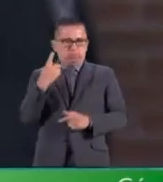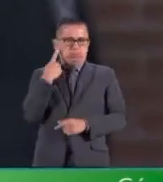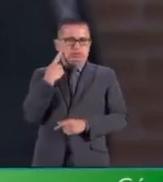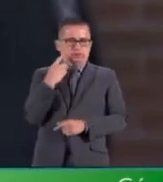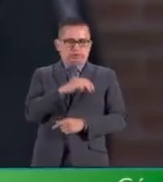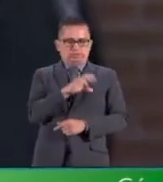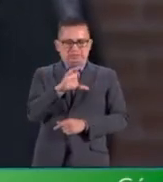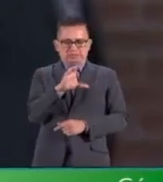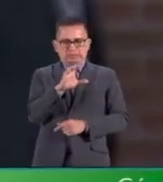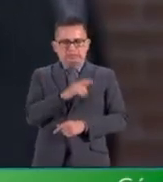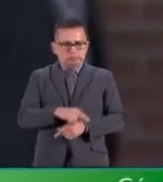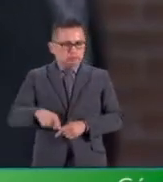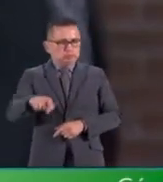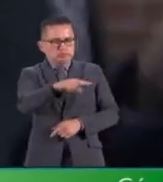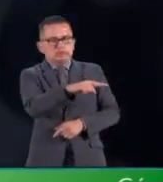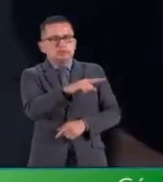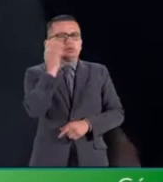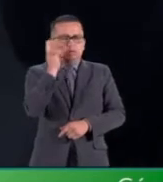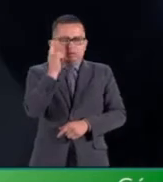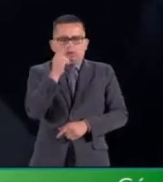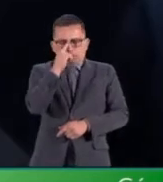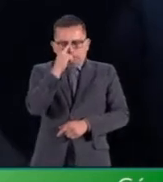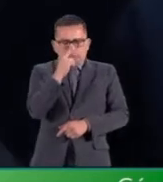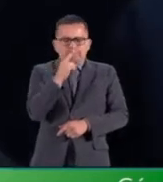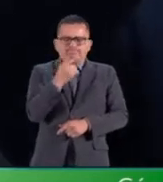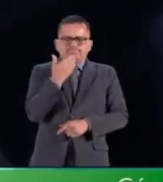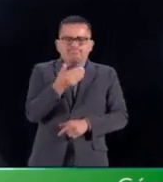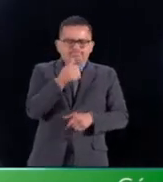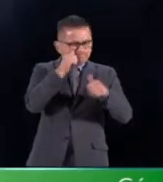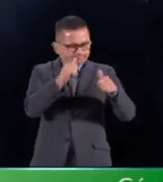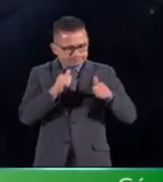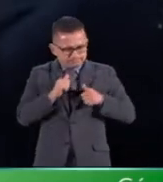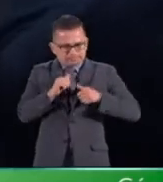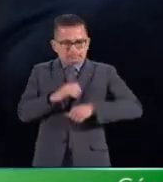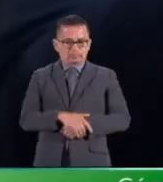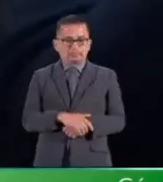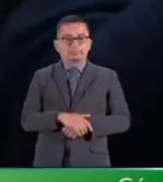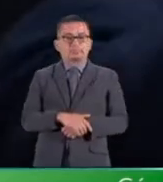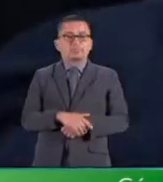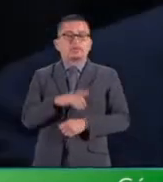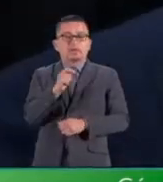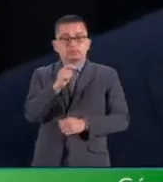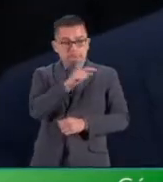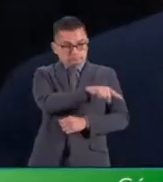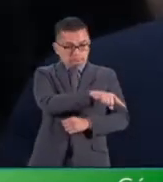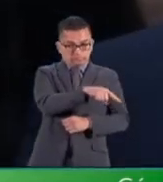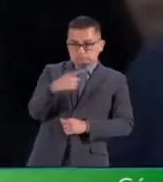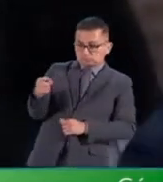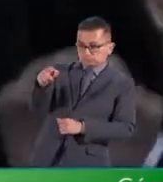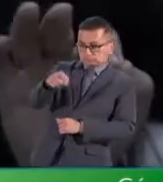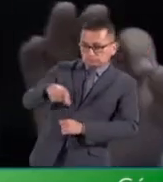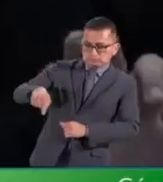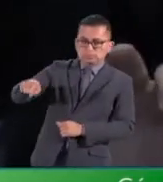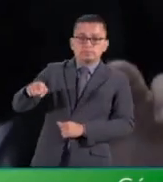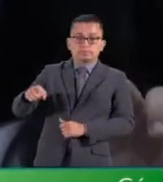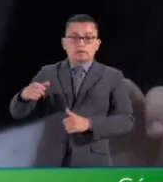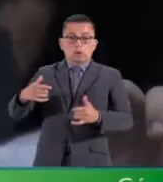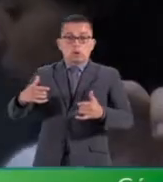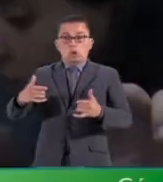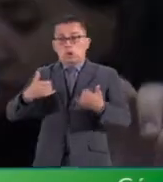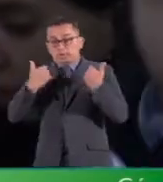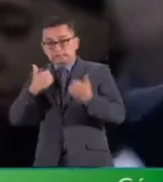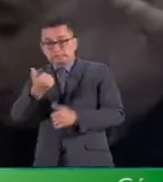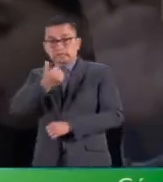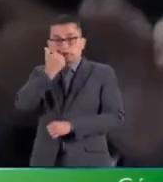sordos, que no tendrán los mismos oídos que han tenido con los estudiantes y los